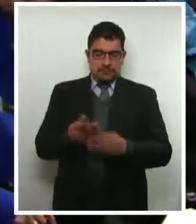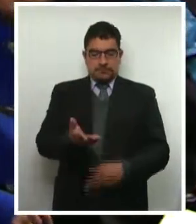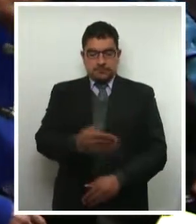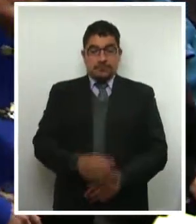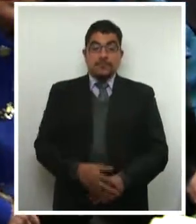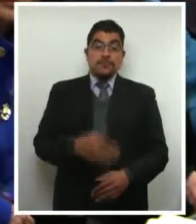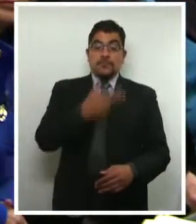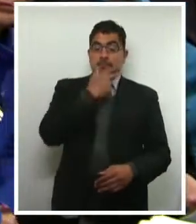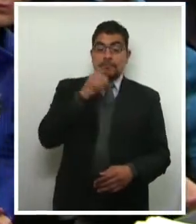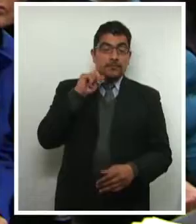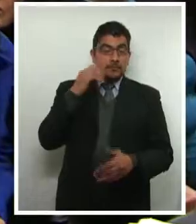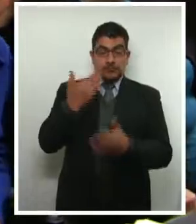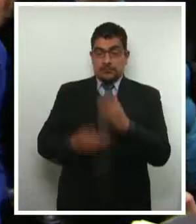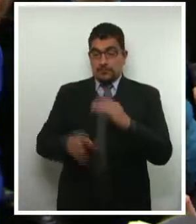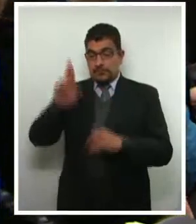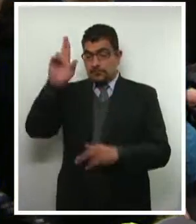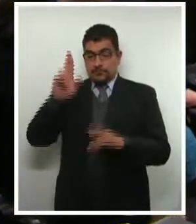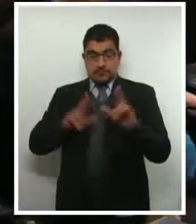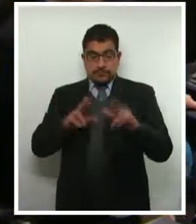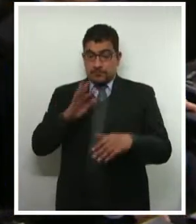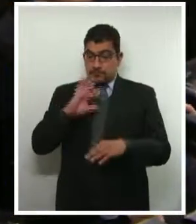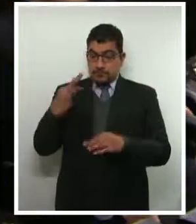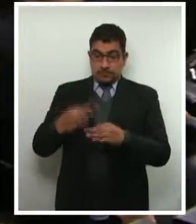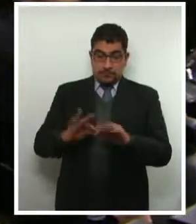diputado o diputada de emitir su voto?